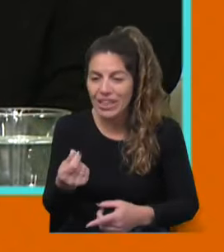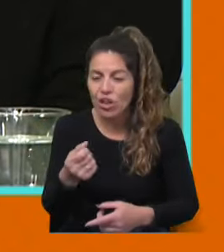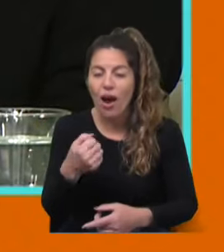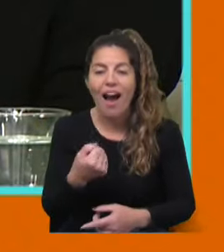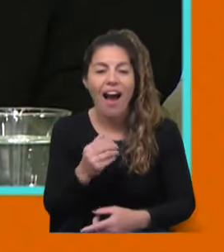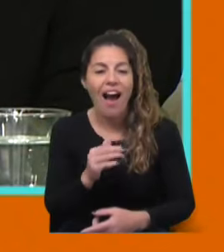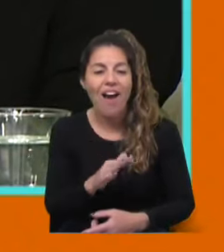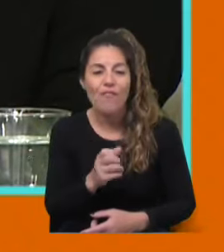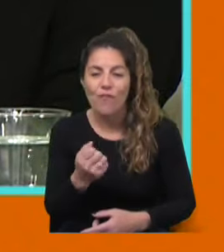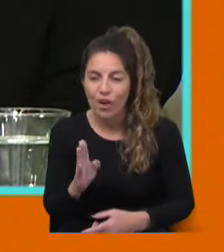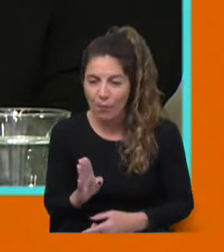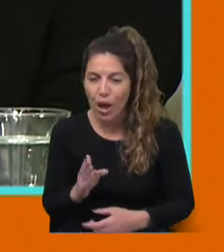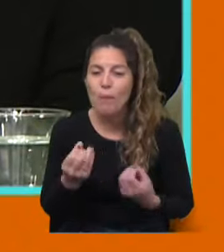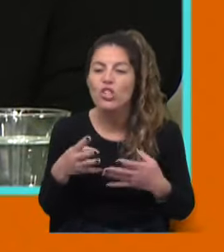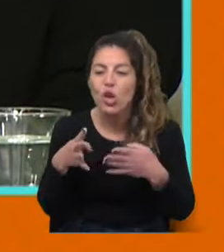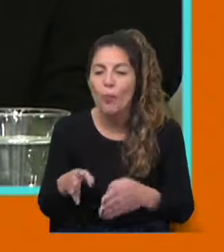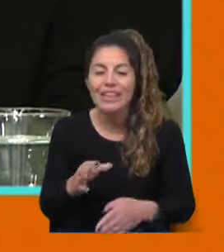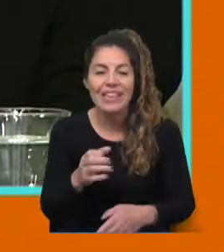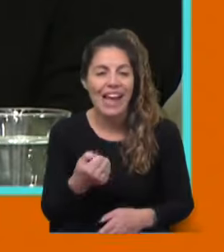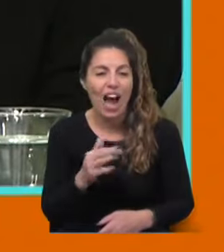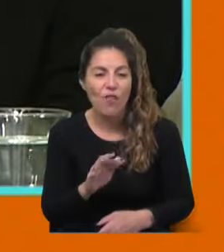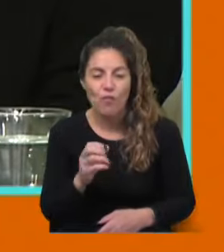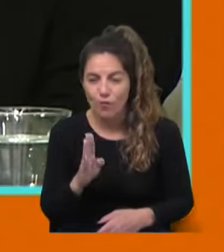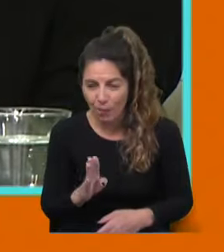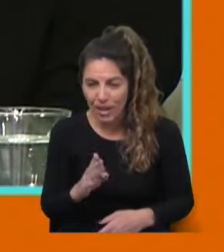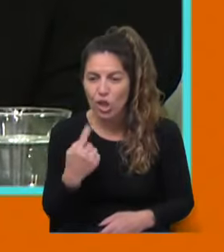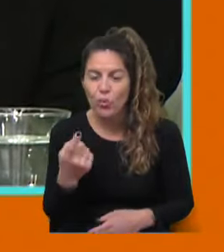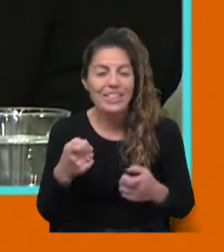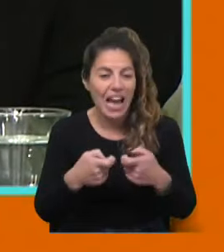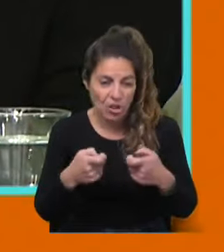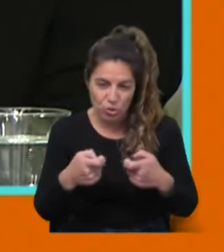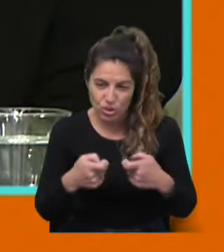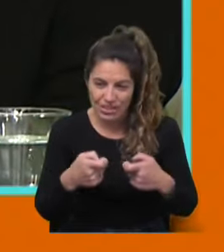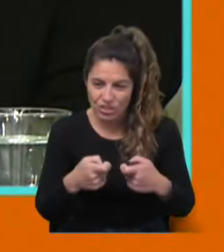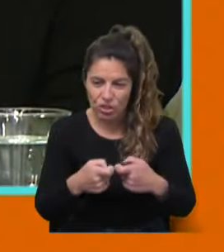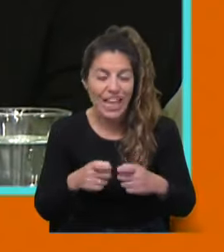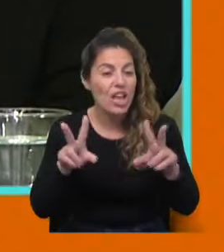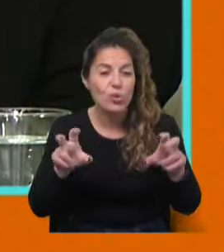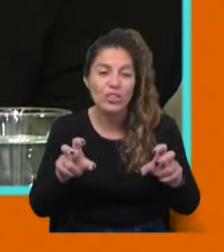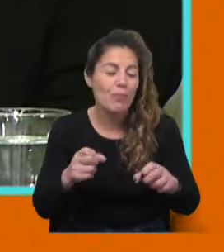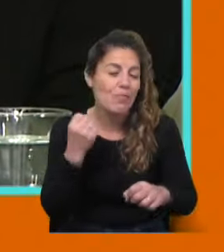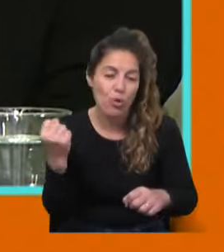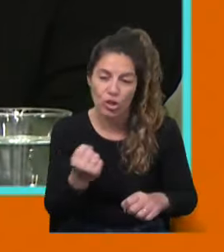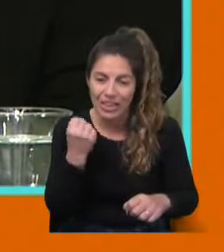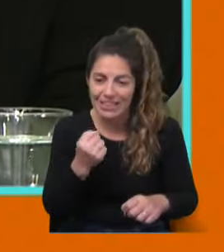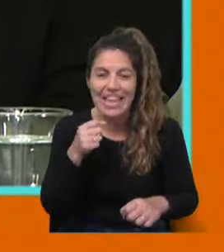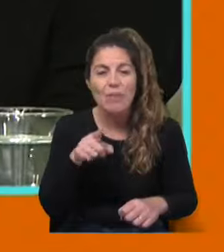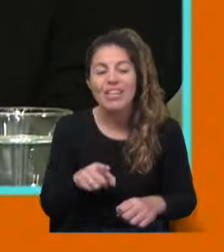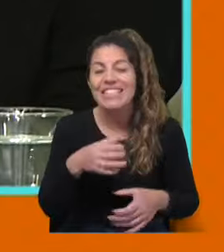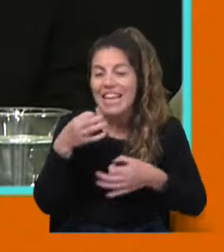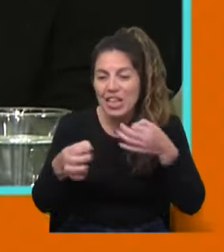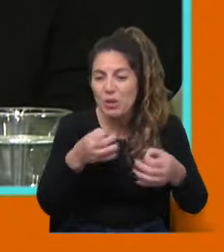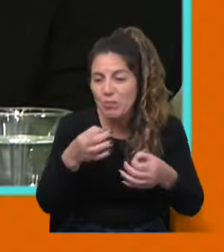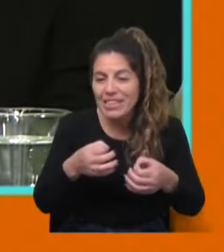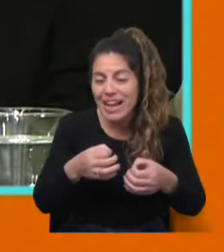en las AFAPs. Por eso el combate a las AFAPs por parte de nuestra asociación es un tema crucial, porque es el que explica en